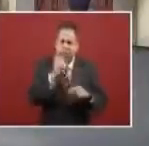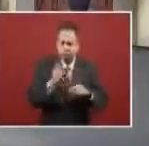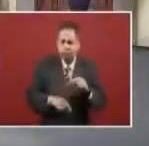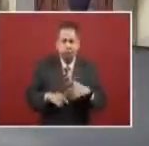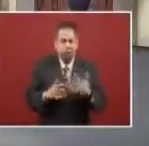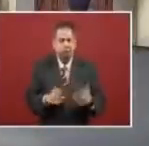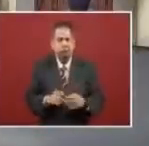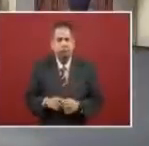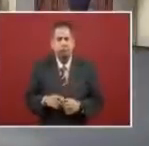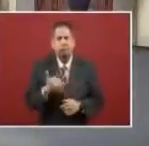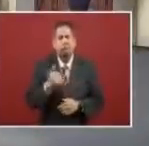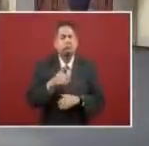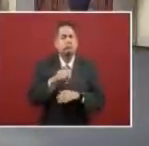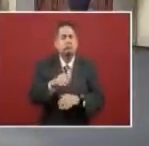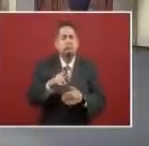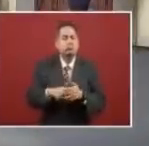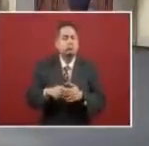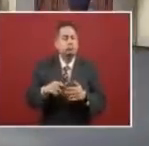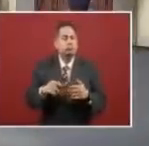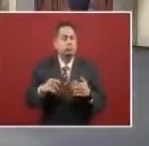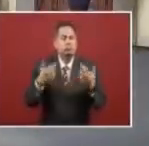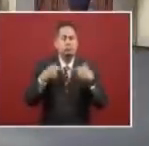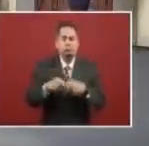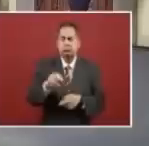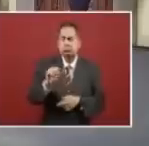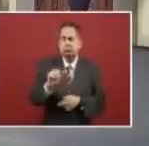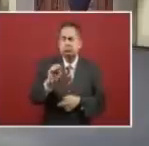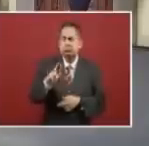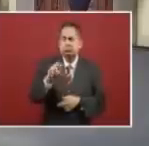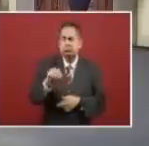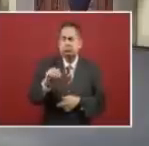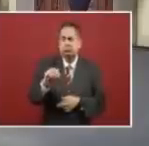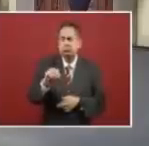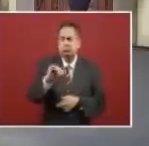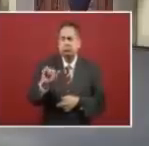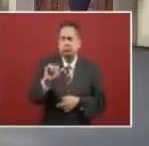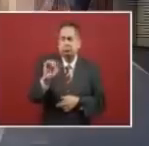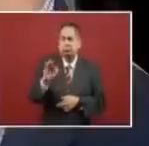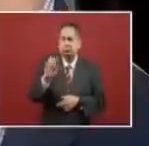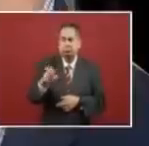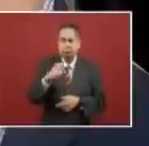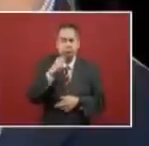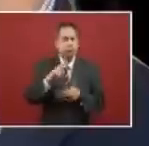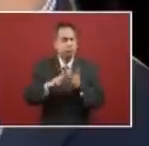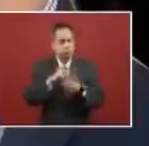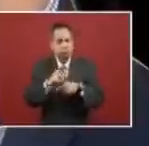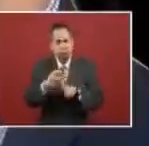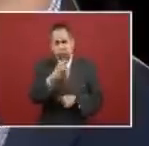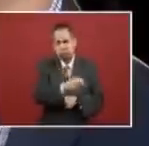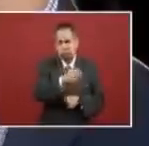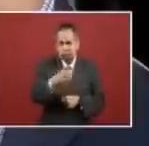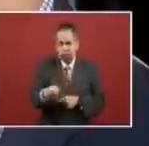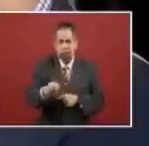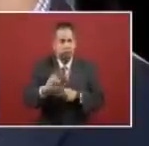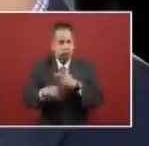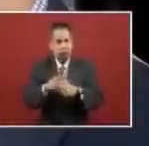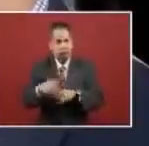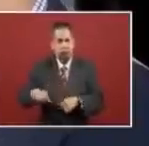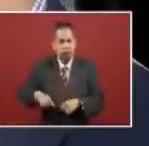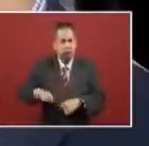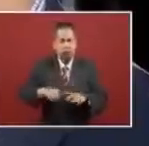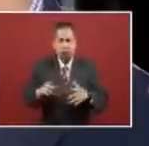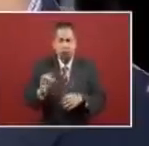relación al maestro alfredo jalife que muchas personas pugnan nos solicitan que sea incorporado en su gobierno por ser un excelente